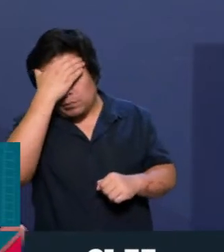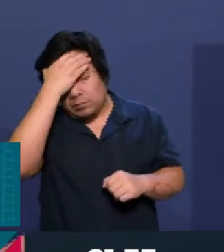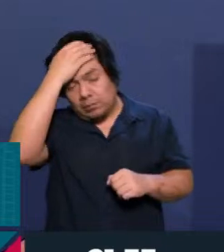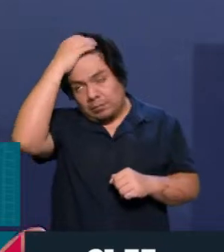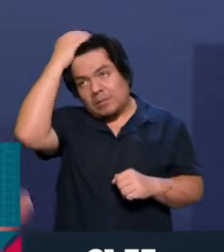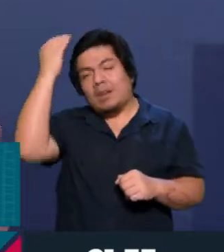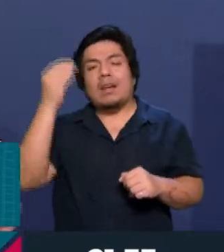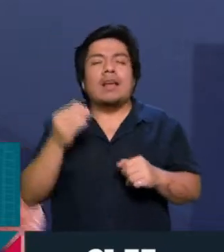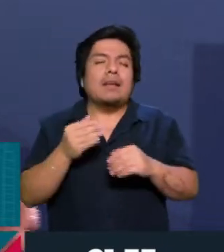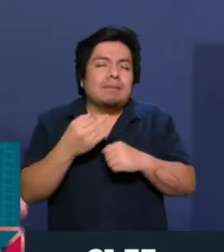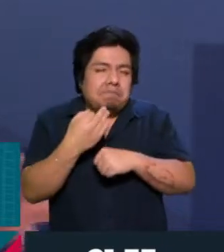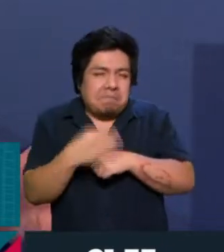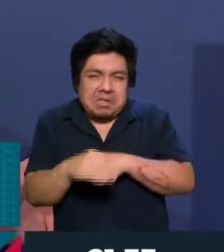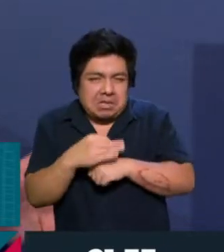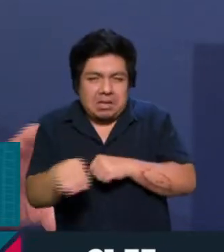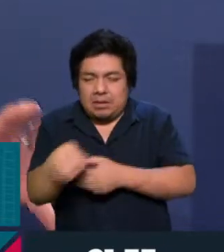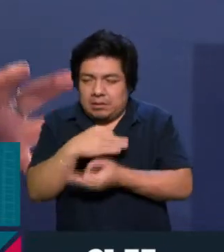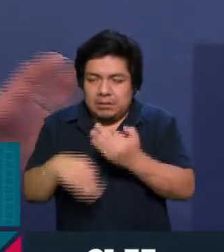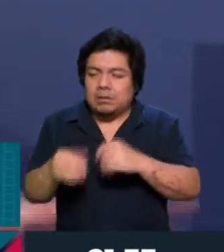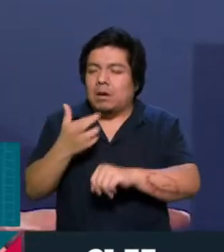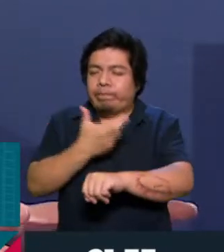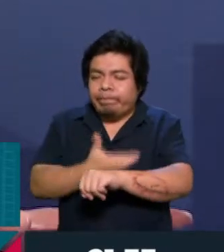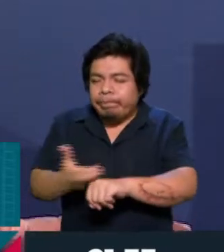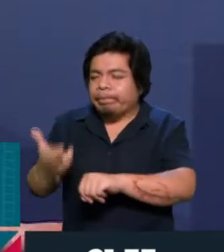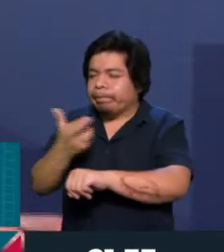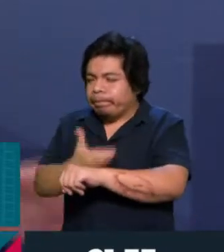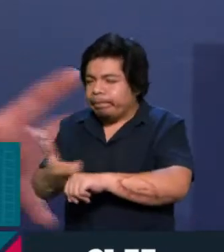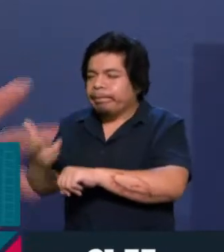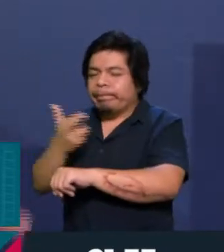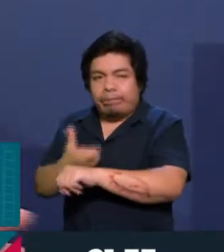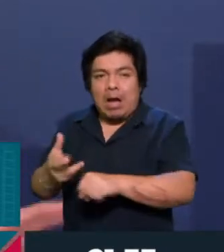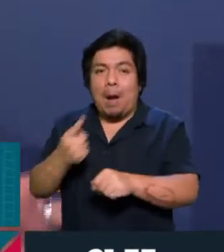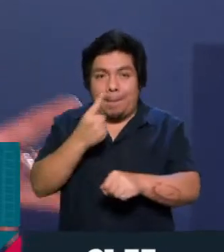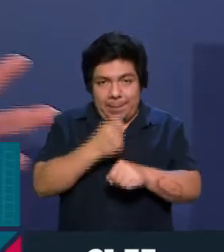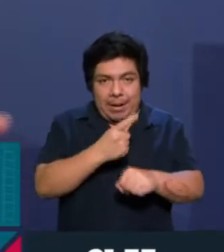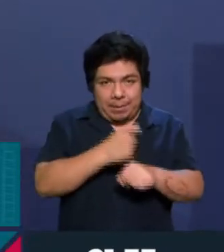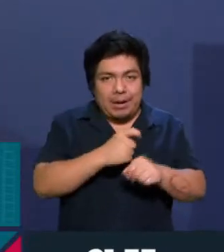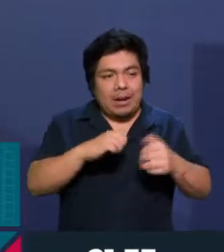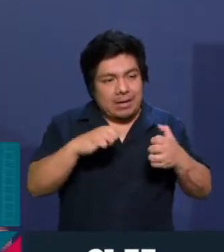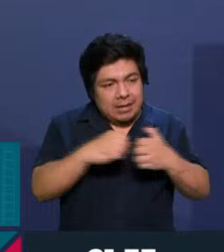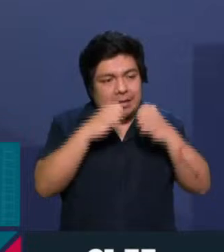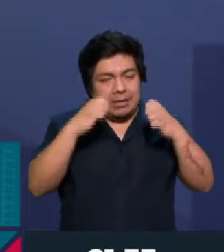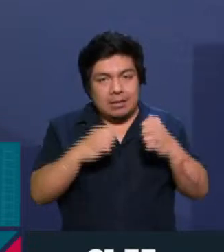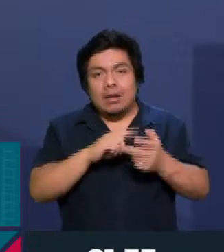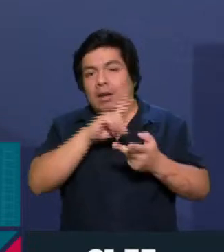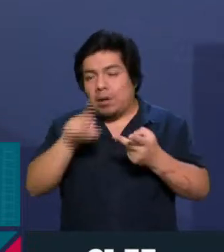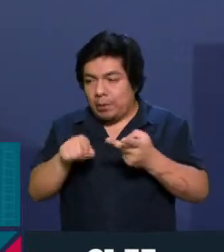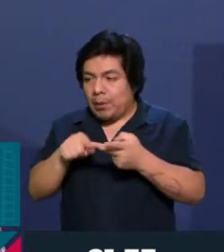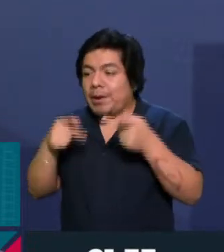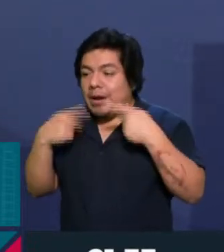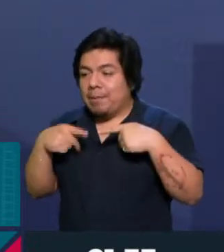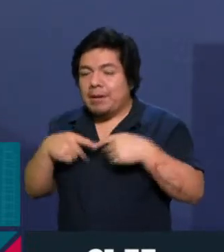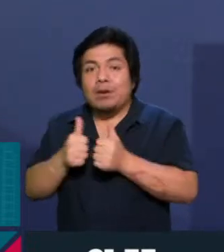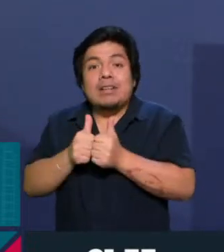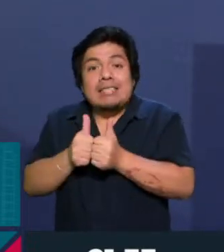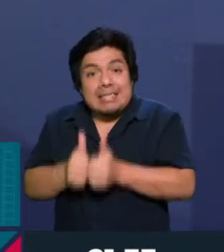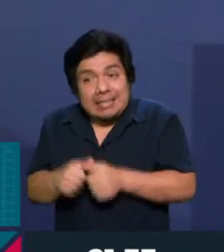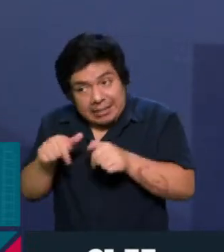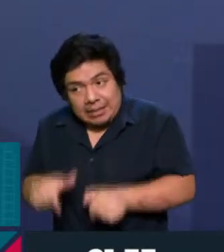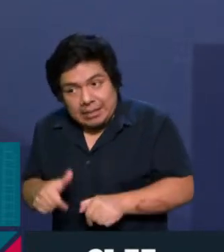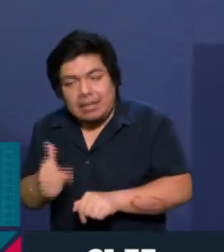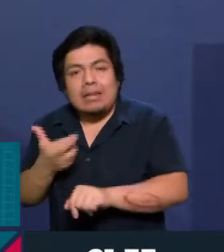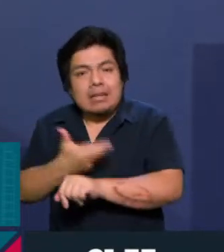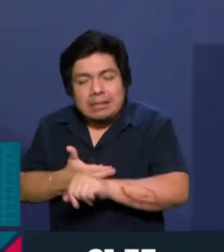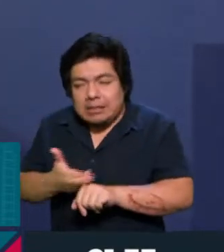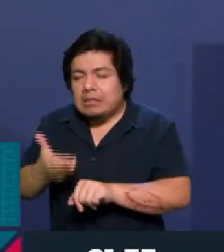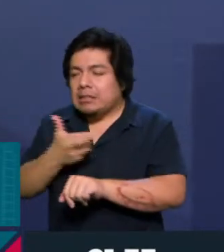que resuelvan estas situaciones, primero la emergencia, pero luego el establecimiento de las personas, realmente